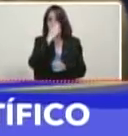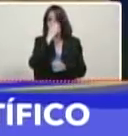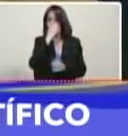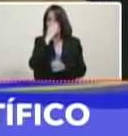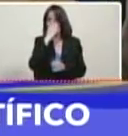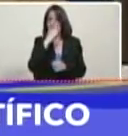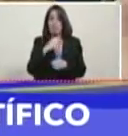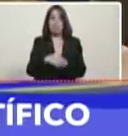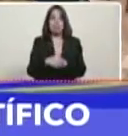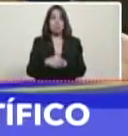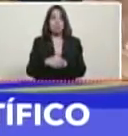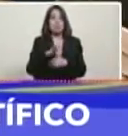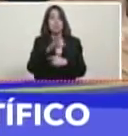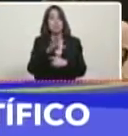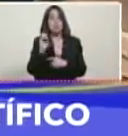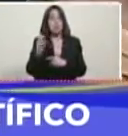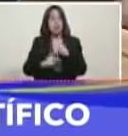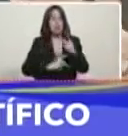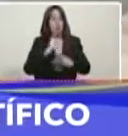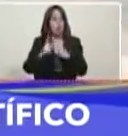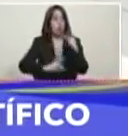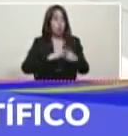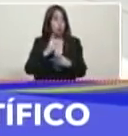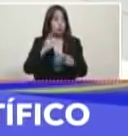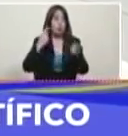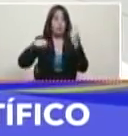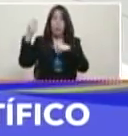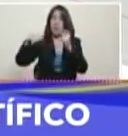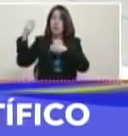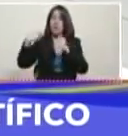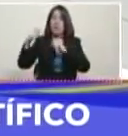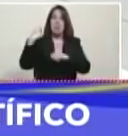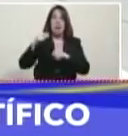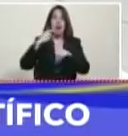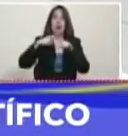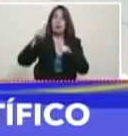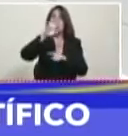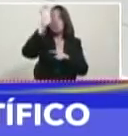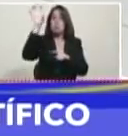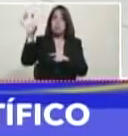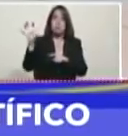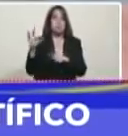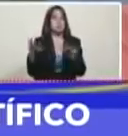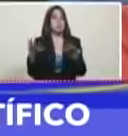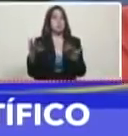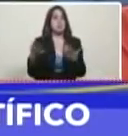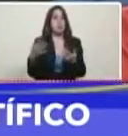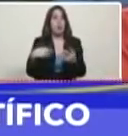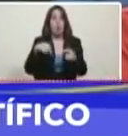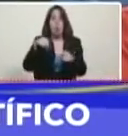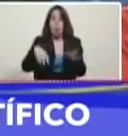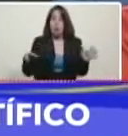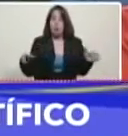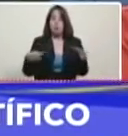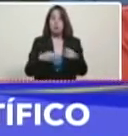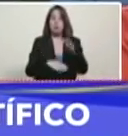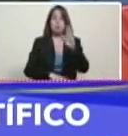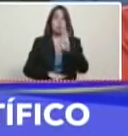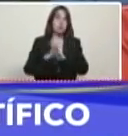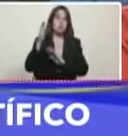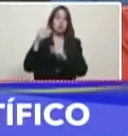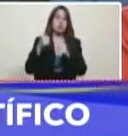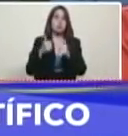50 productos industriales que desde Miranda se están exportando para el país. Hoy tuvimos una extraordinaria reunión con los exportadores de Miranda, me